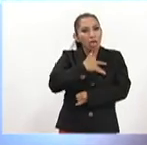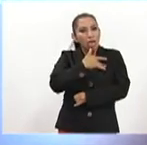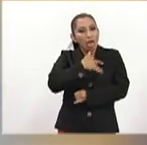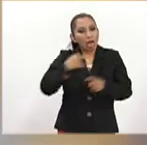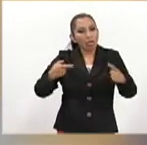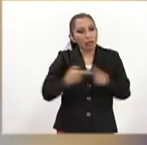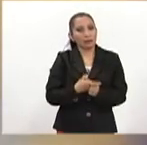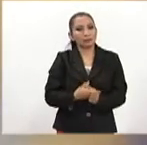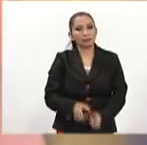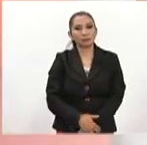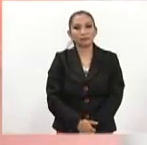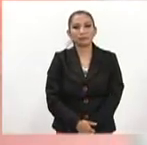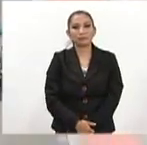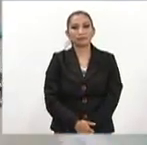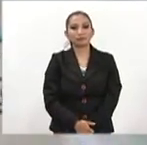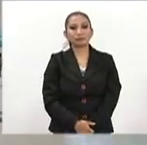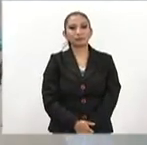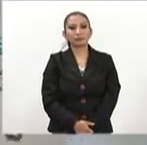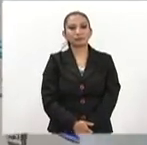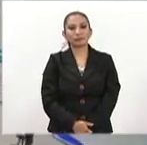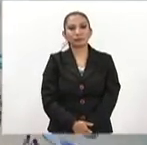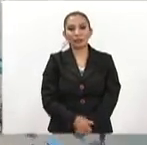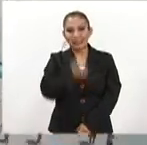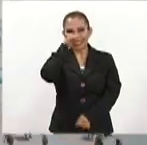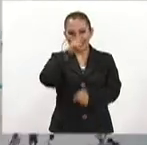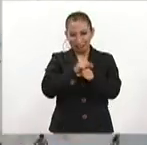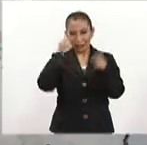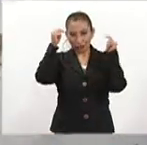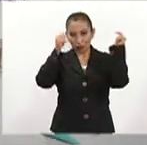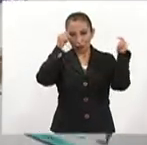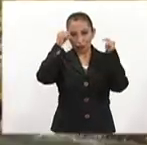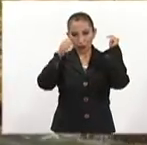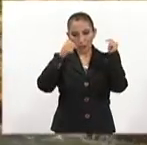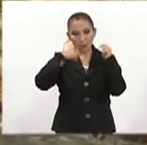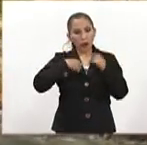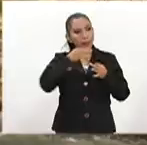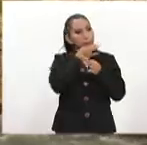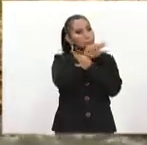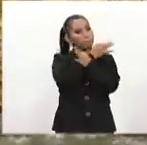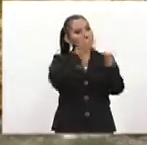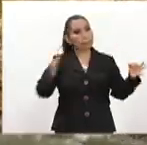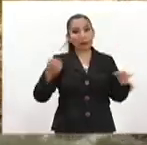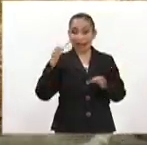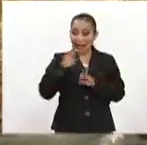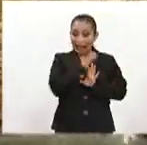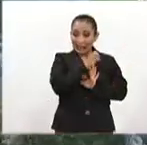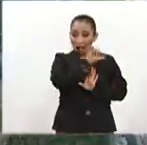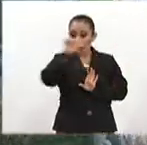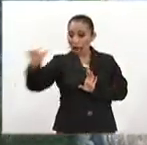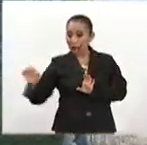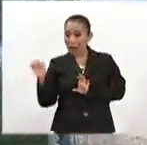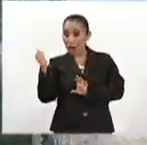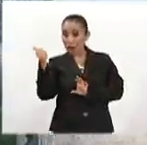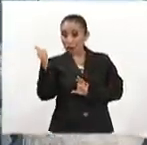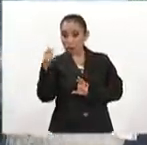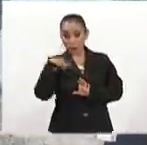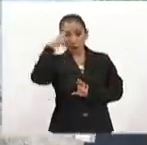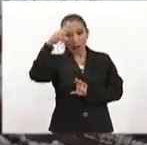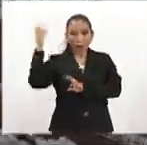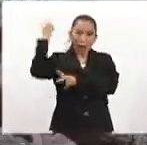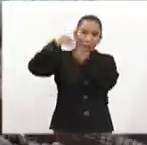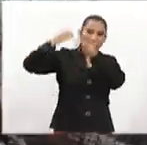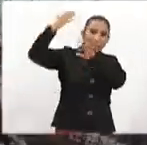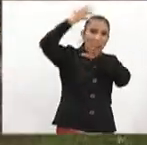hipertensión arterial. El secretario de Turismo, Enrique de la Madrid, informó que de enero a agosto, México ha